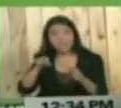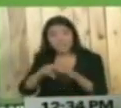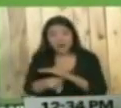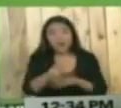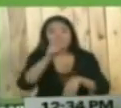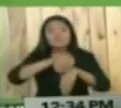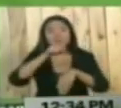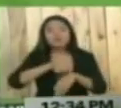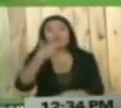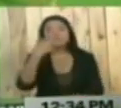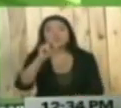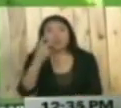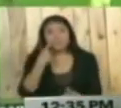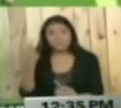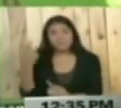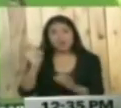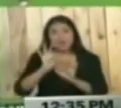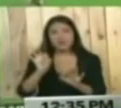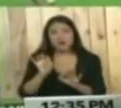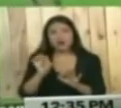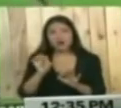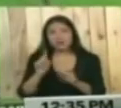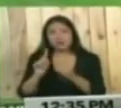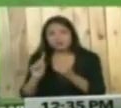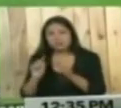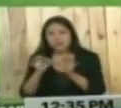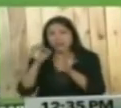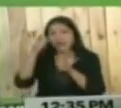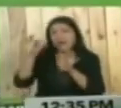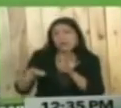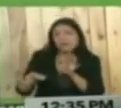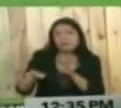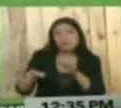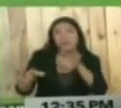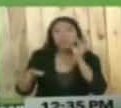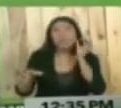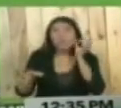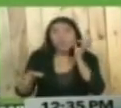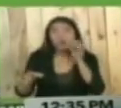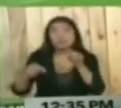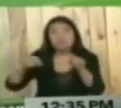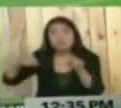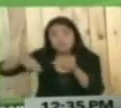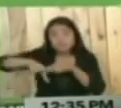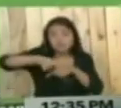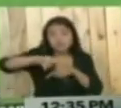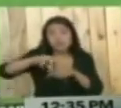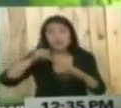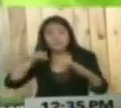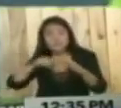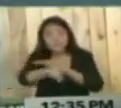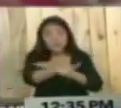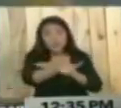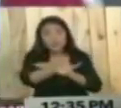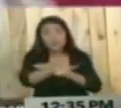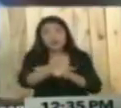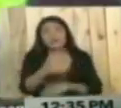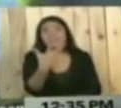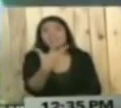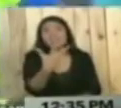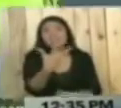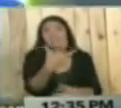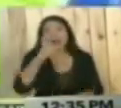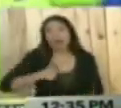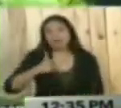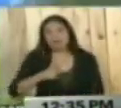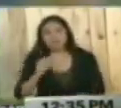Vemos la jugada de un lance de larga distancia que recibe Deina Castellanos y de media vuelta se logra zafar de tres defensas canadienses y anota